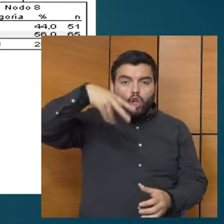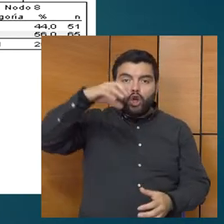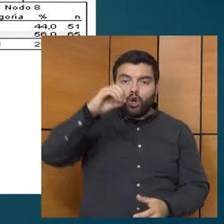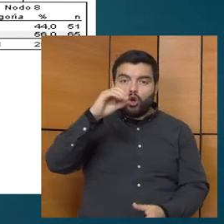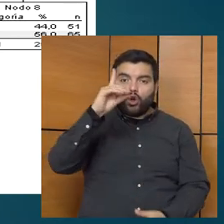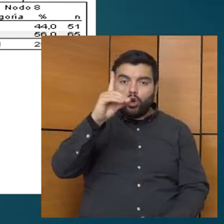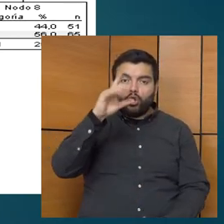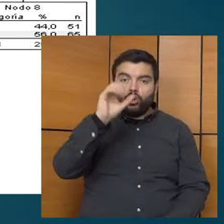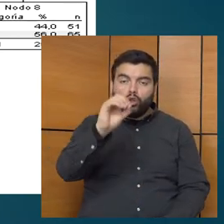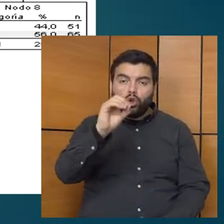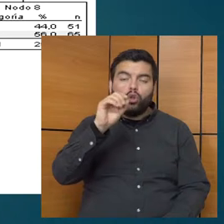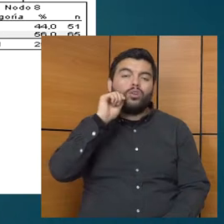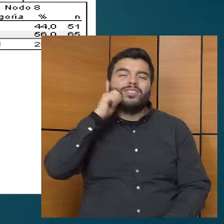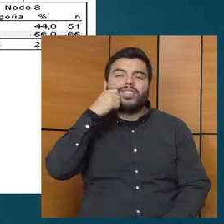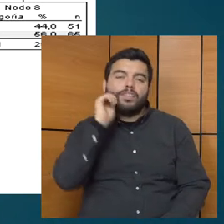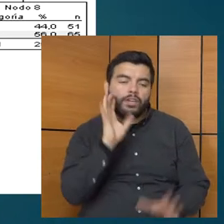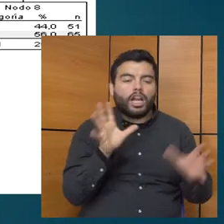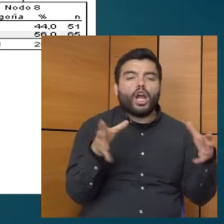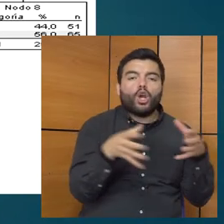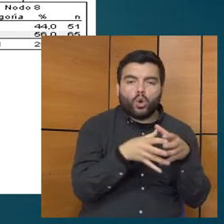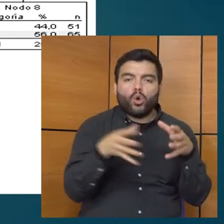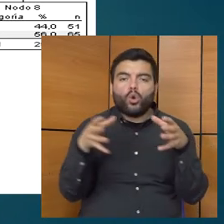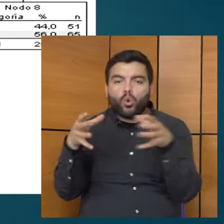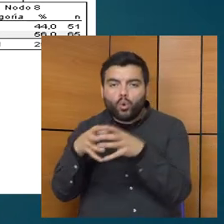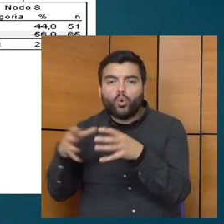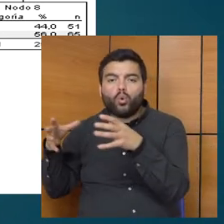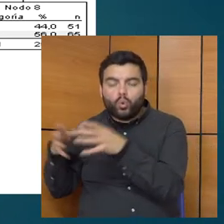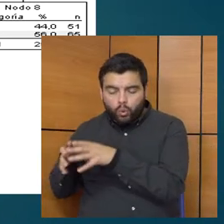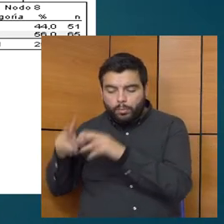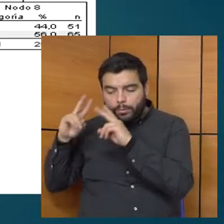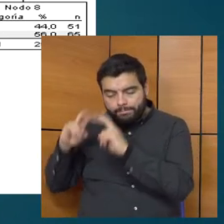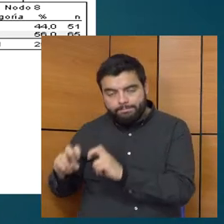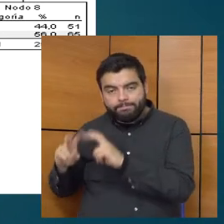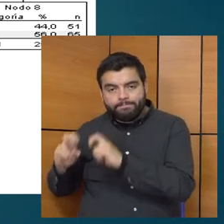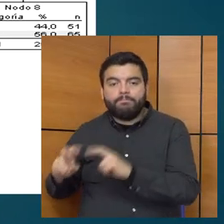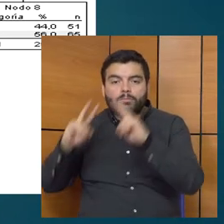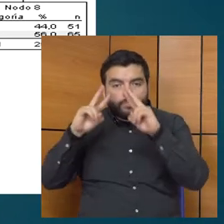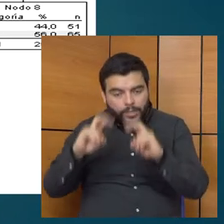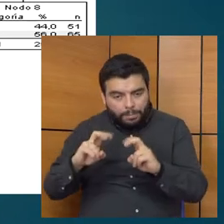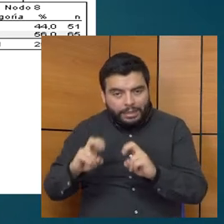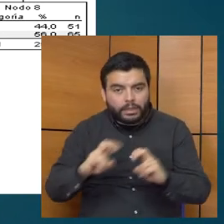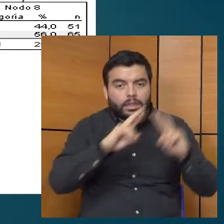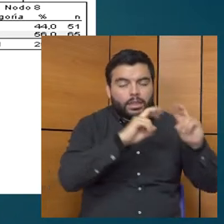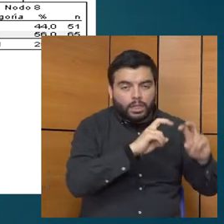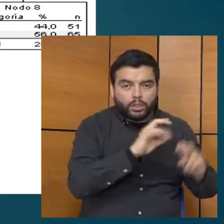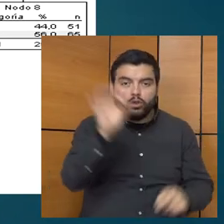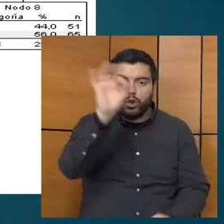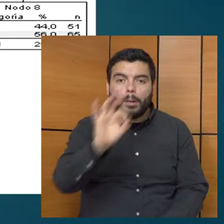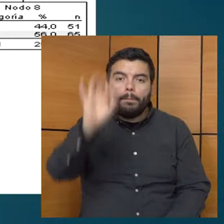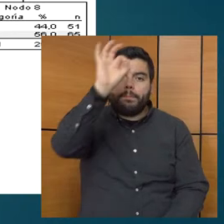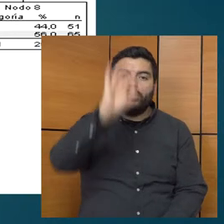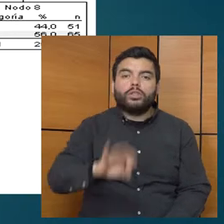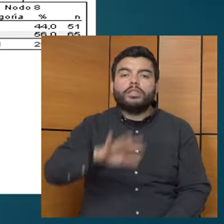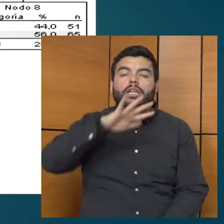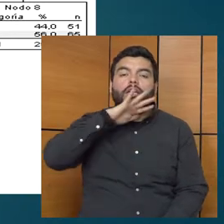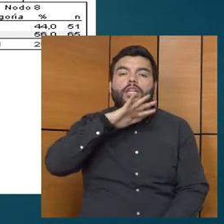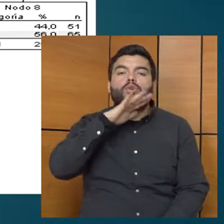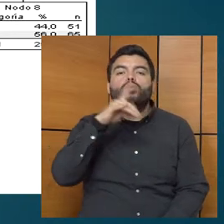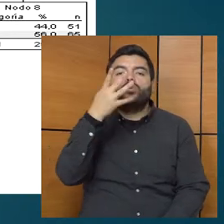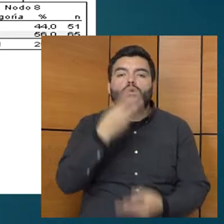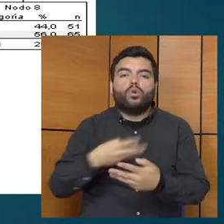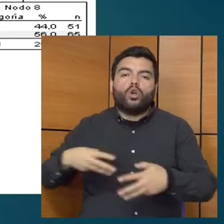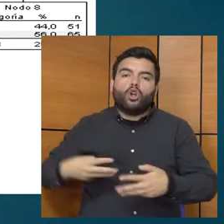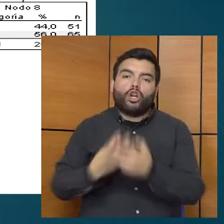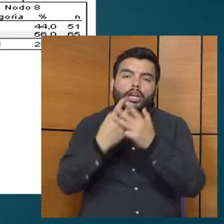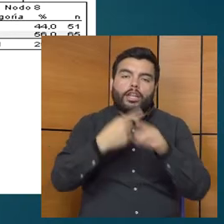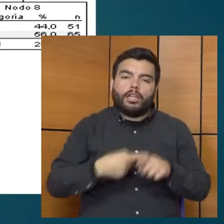de población, de estudio, donde estamos analizando el porcentaje de uso de esa red social, teniendo